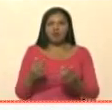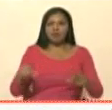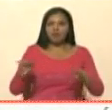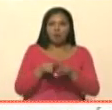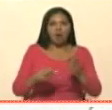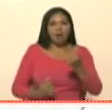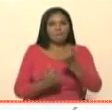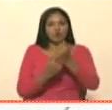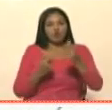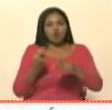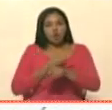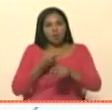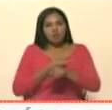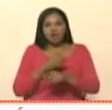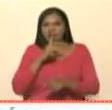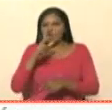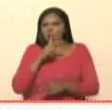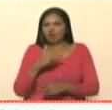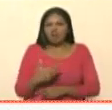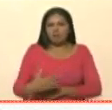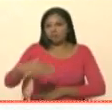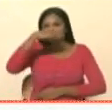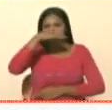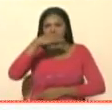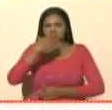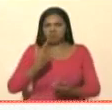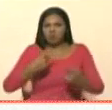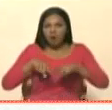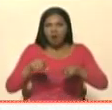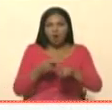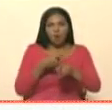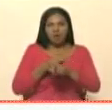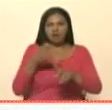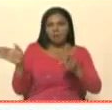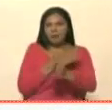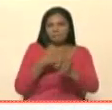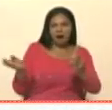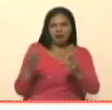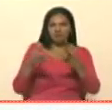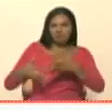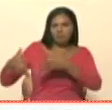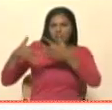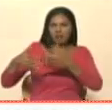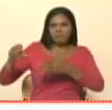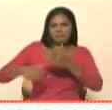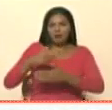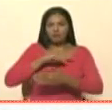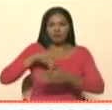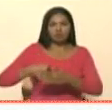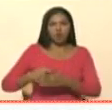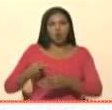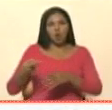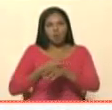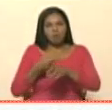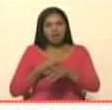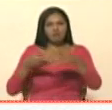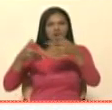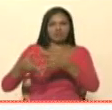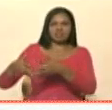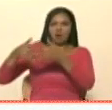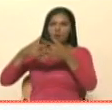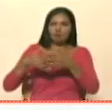de un gobierno criminal, de un gobierno agresor imperialista como el gobierno de los